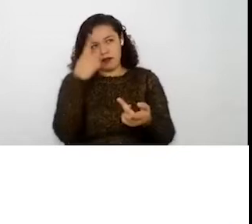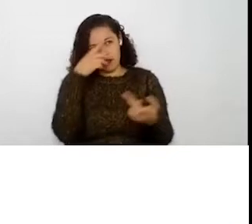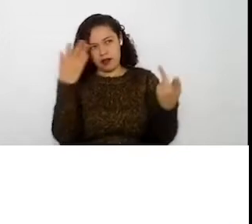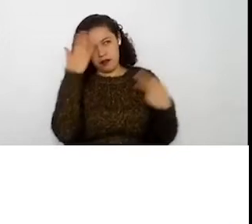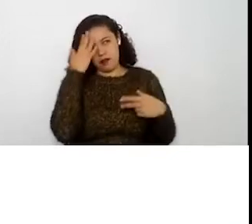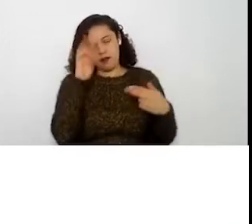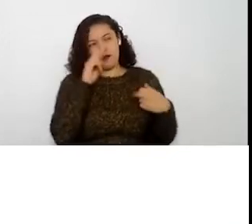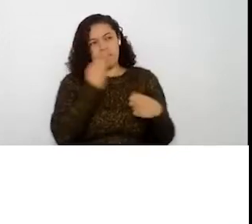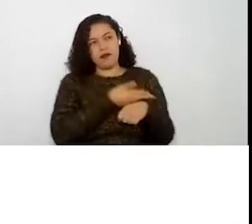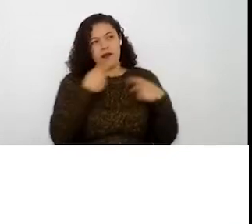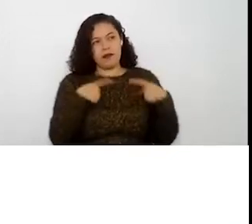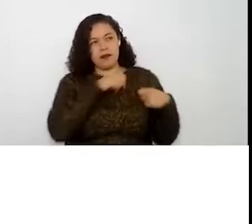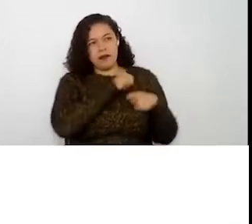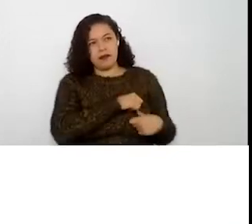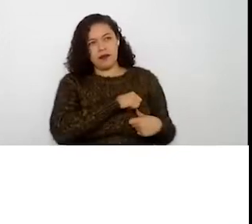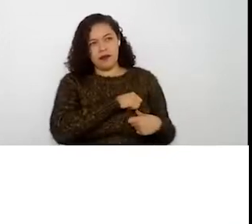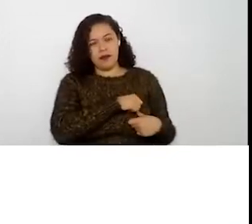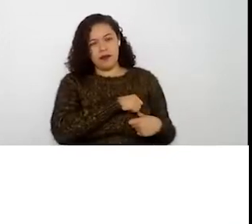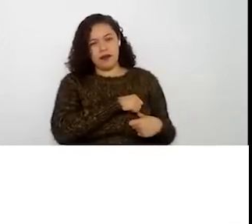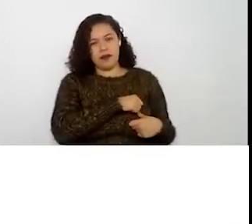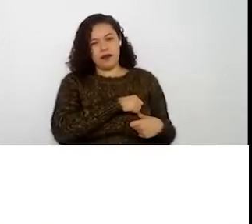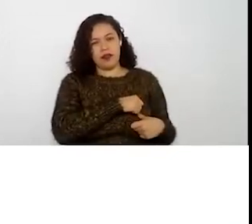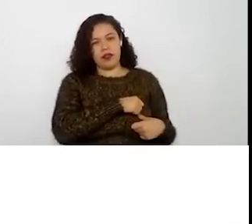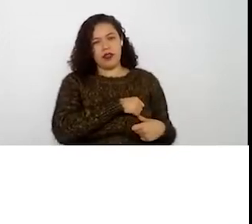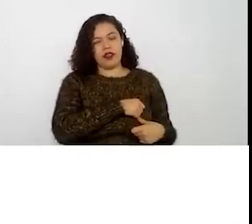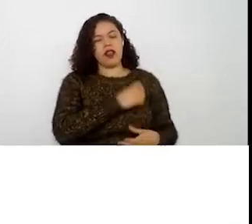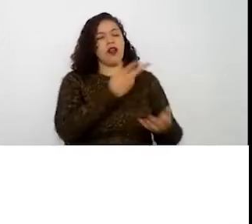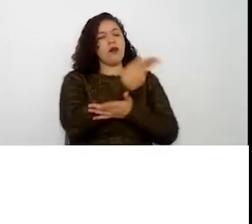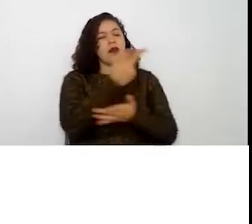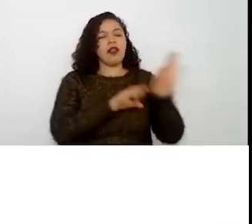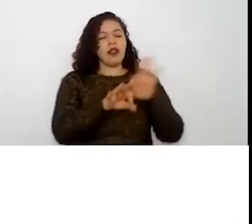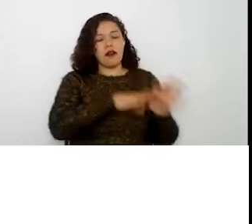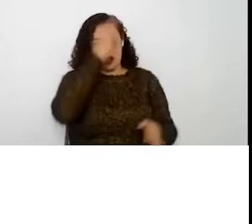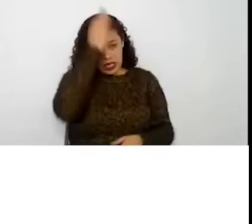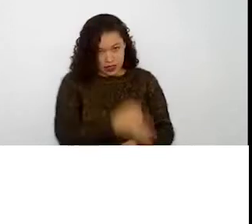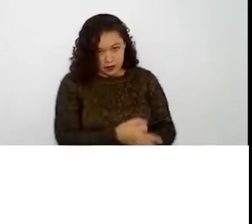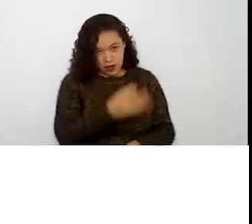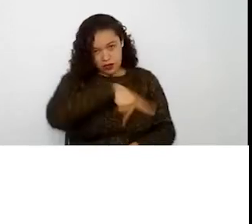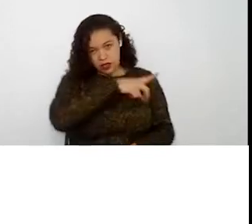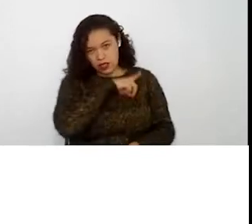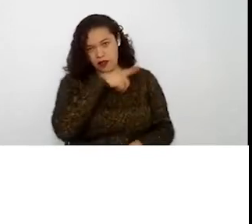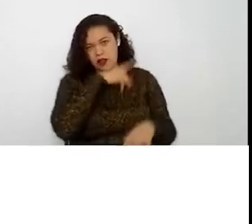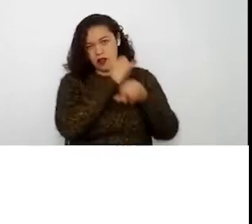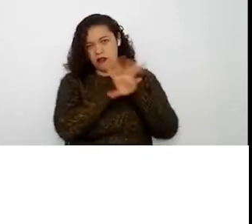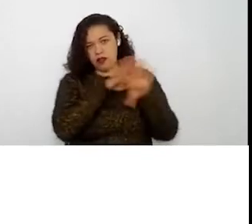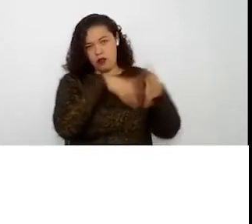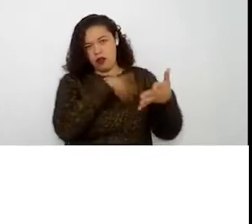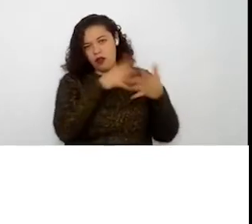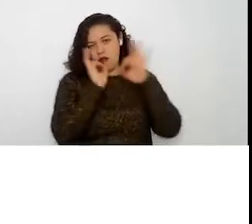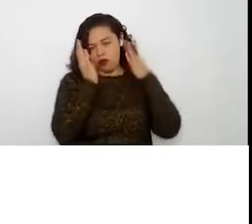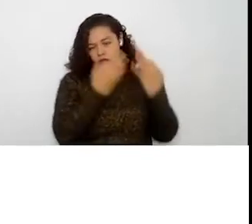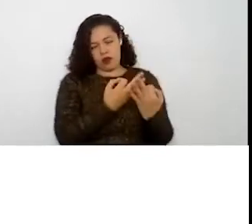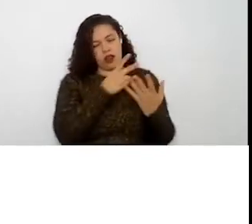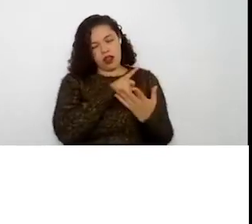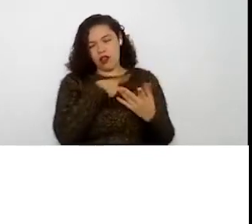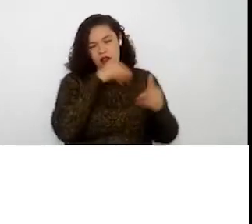órgano facultado donde autoriza el programa de trabajo ustedes lo van a tener es un formato que claro se